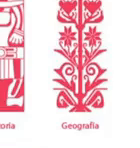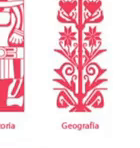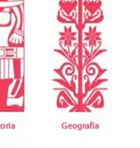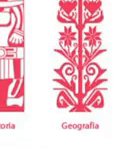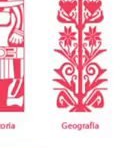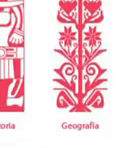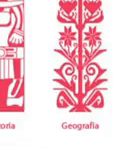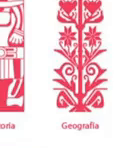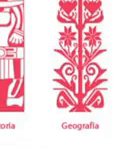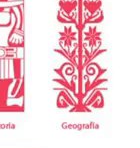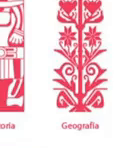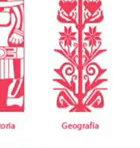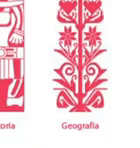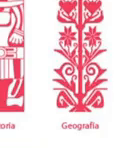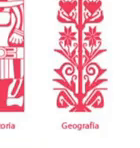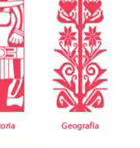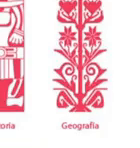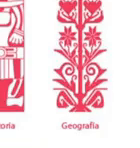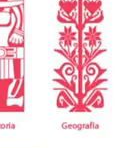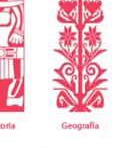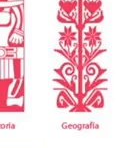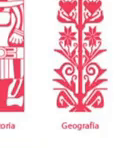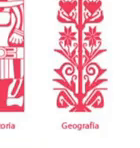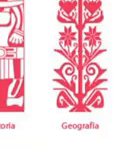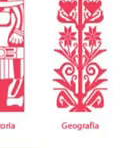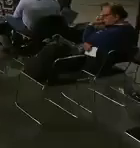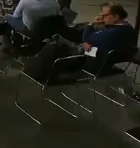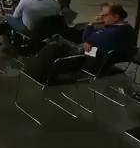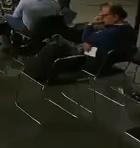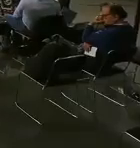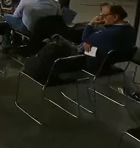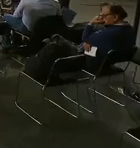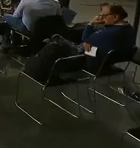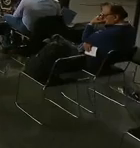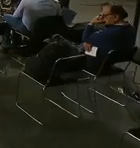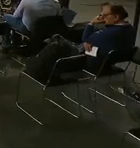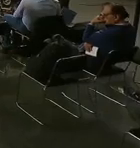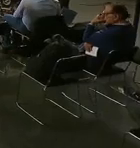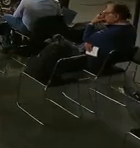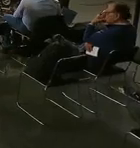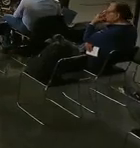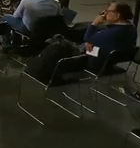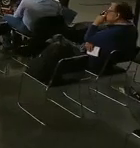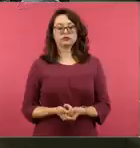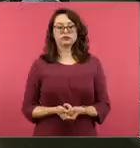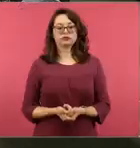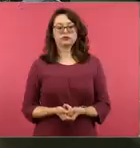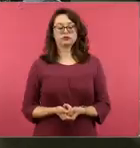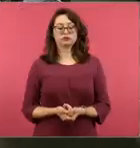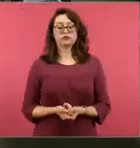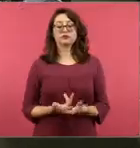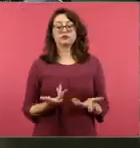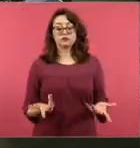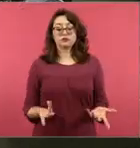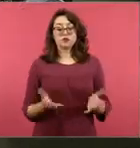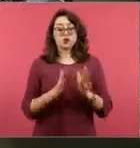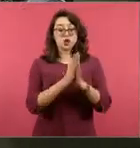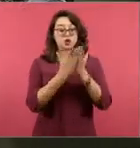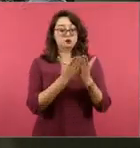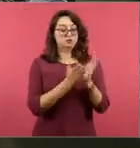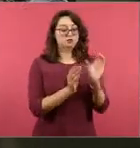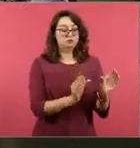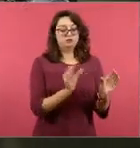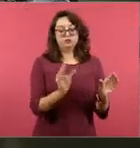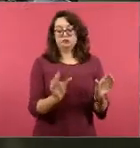ética, historia y geografía. La familia también se completa a partir de